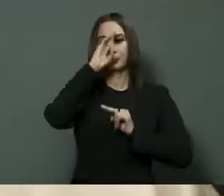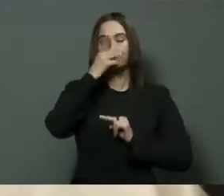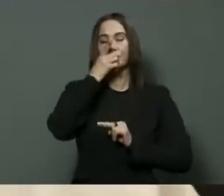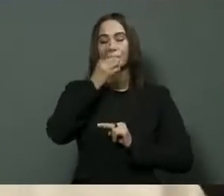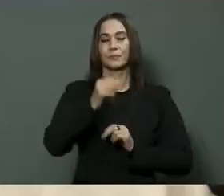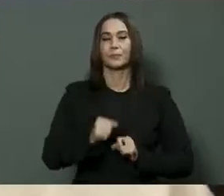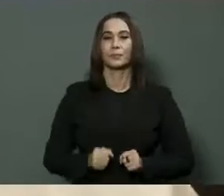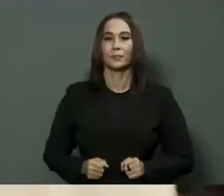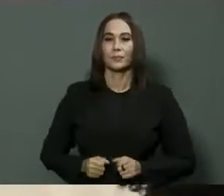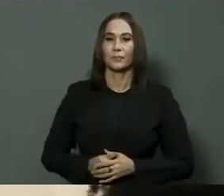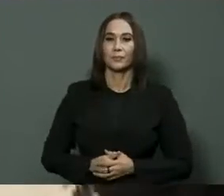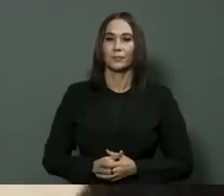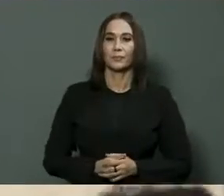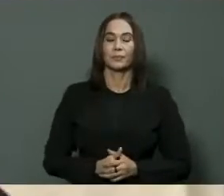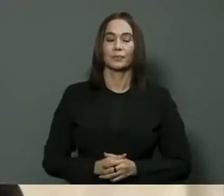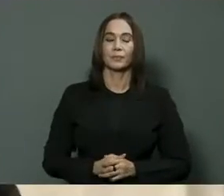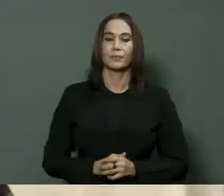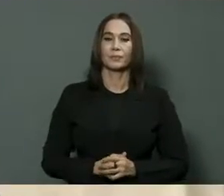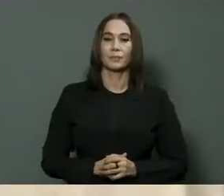República Dominicana.